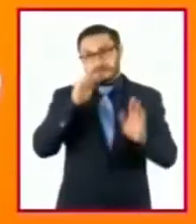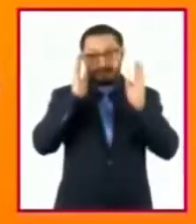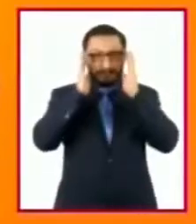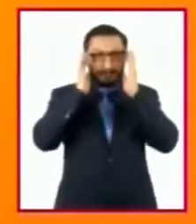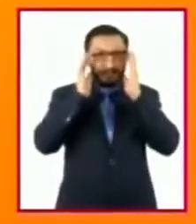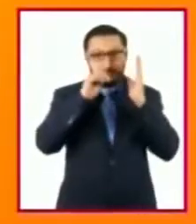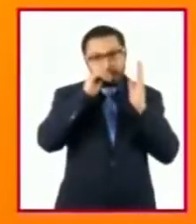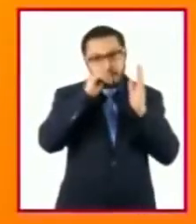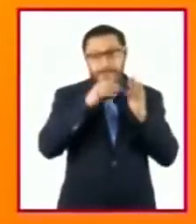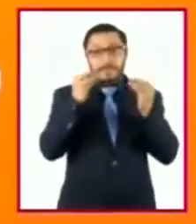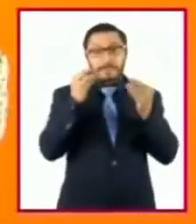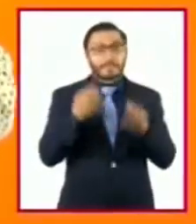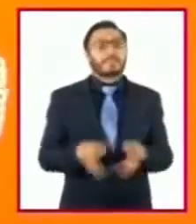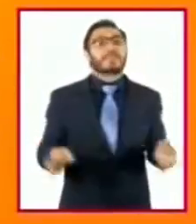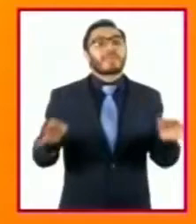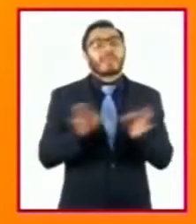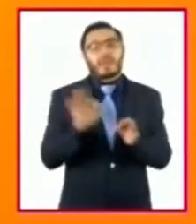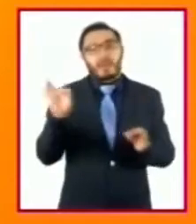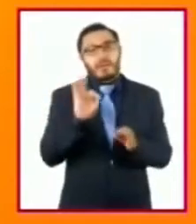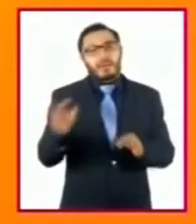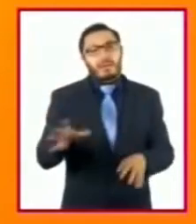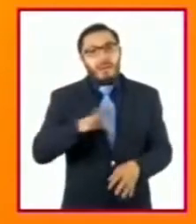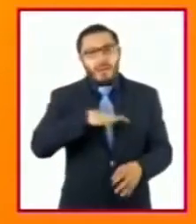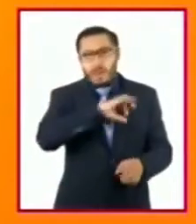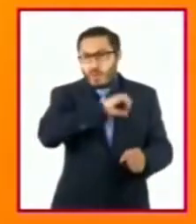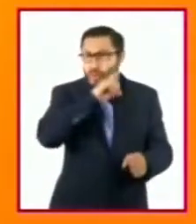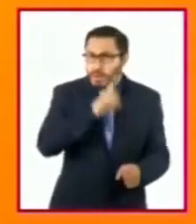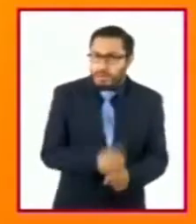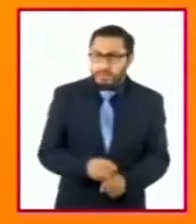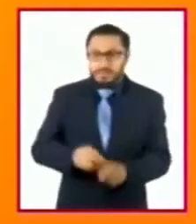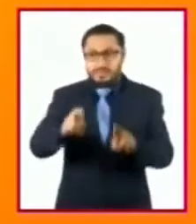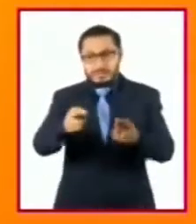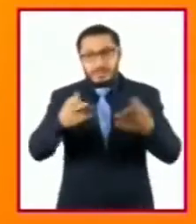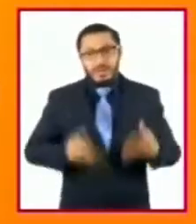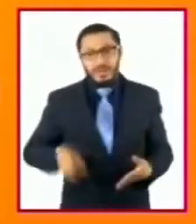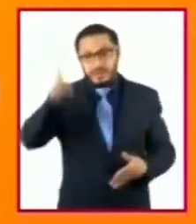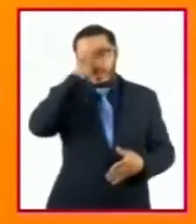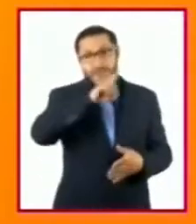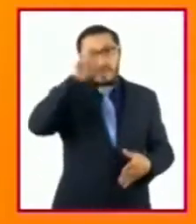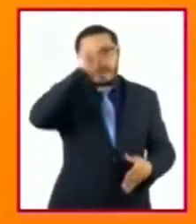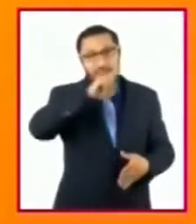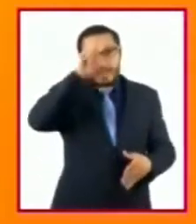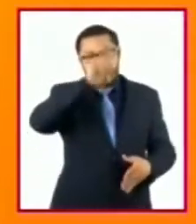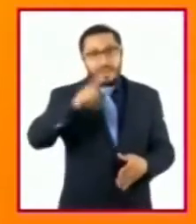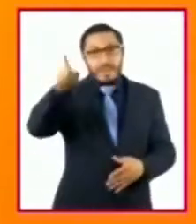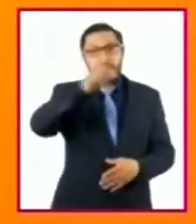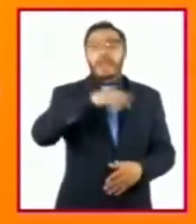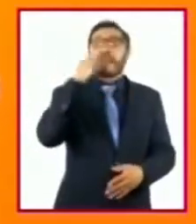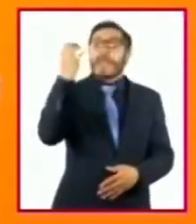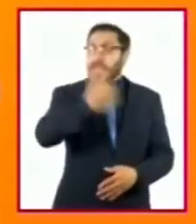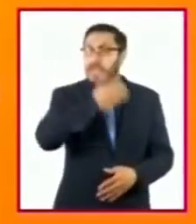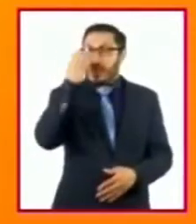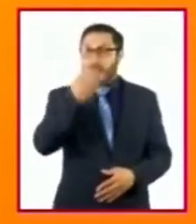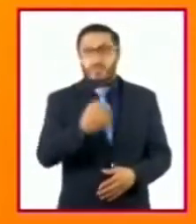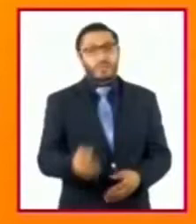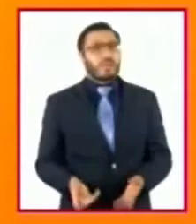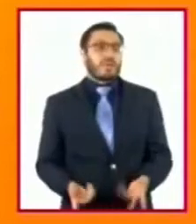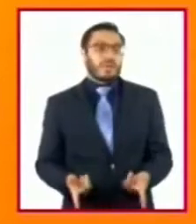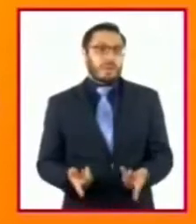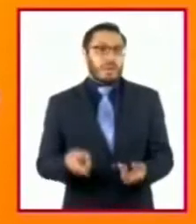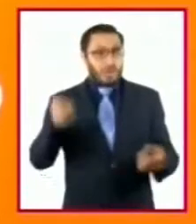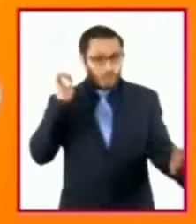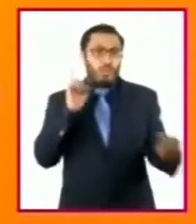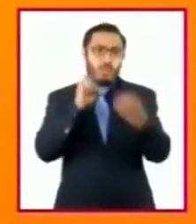es importante que si tenemos la oportunidad de recibir la asesoría vocacional en la escuela, nos acerquemos a